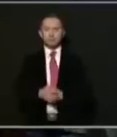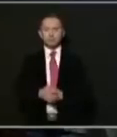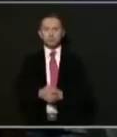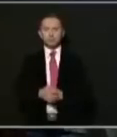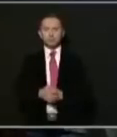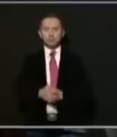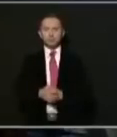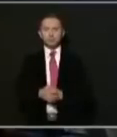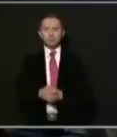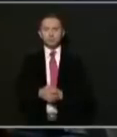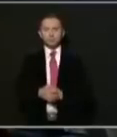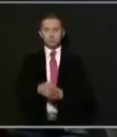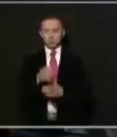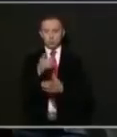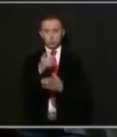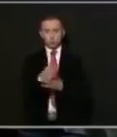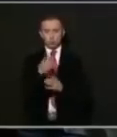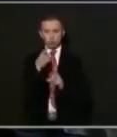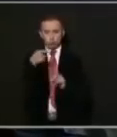Todo lo demás